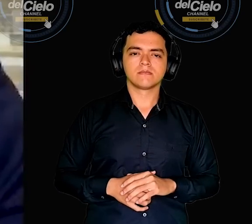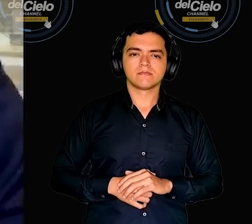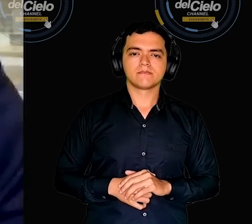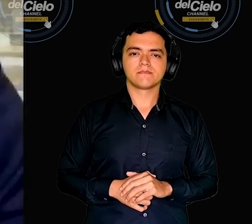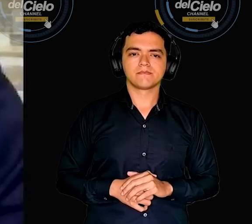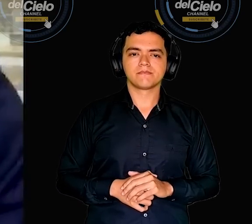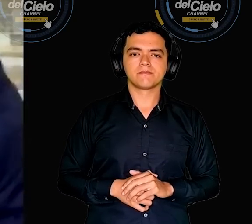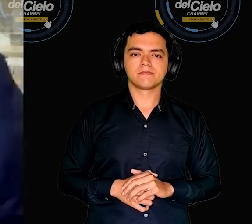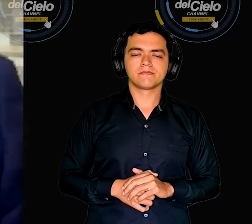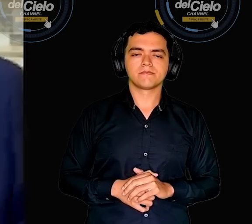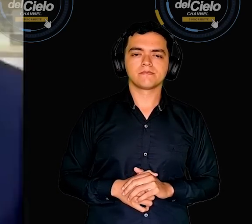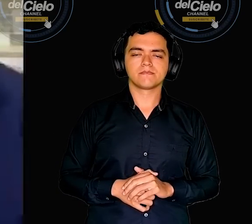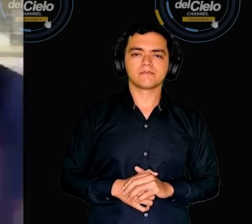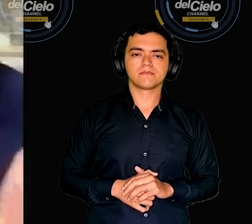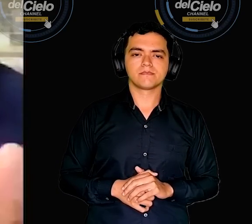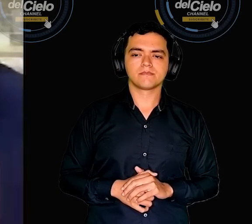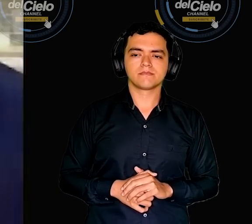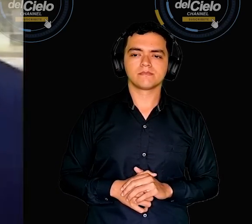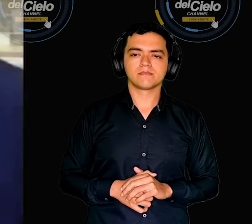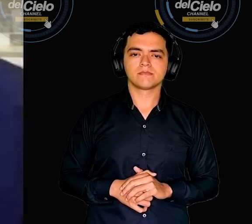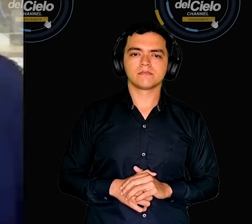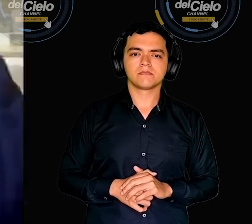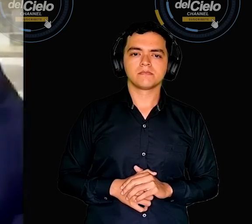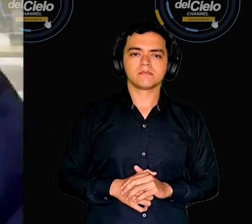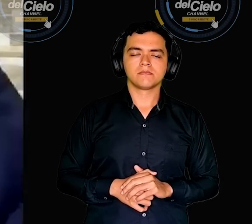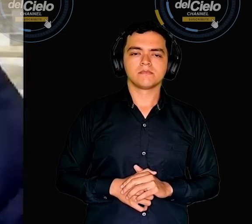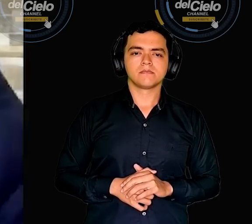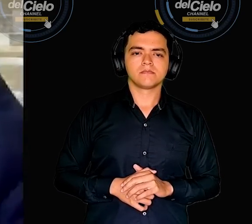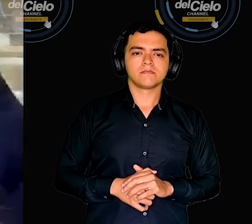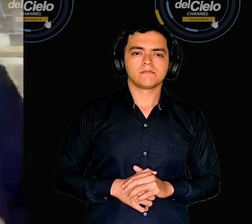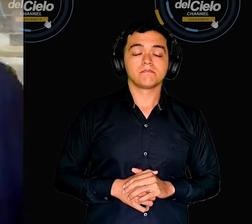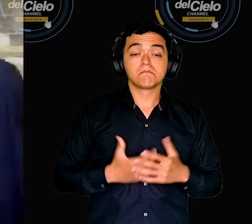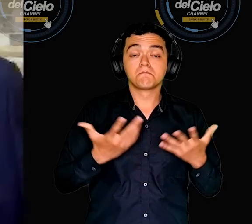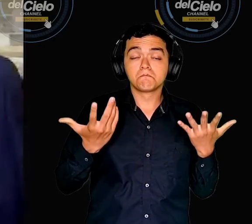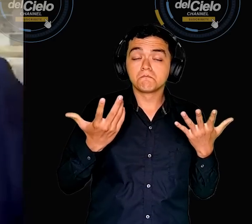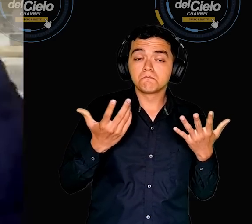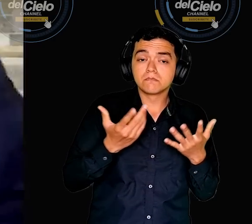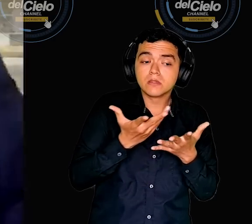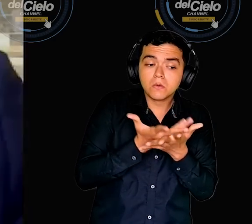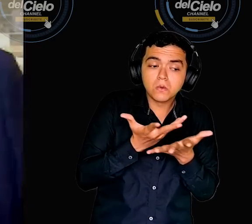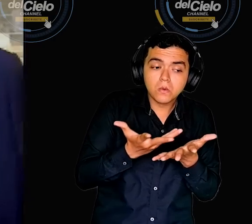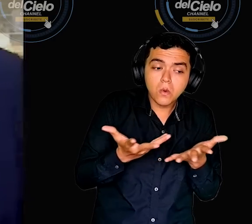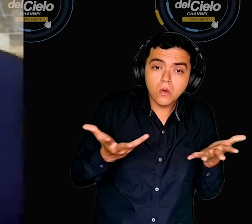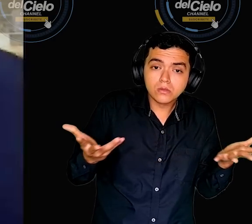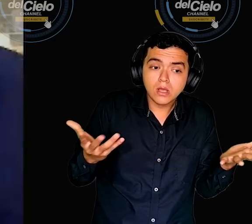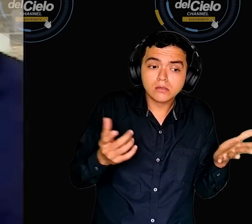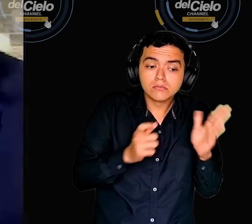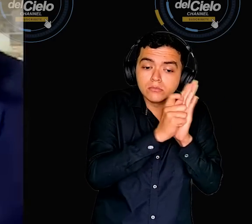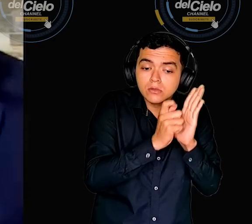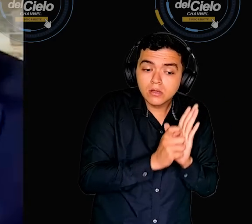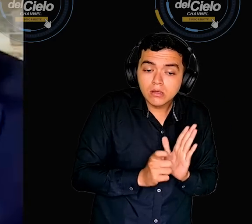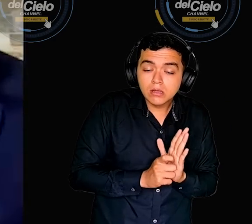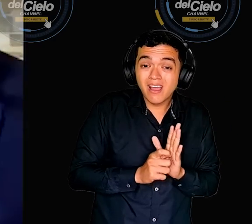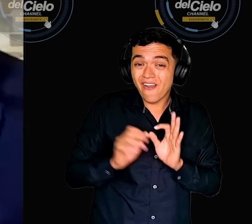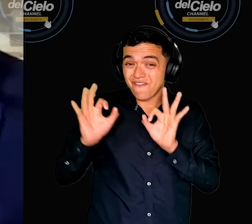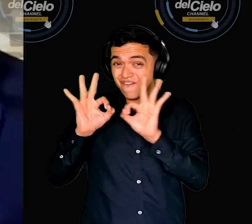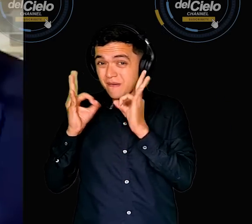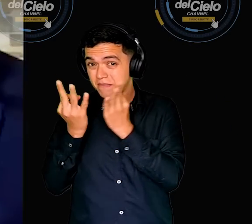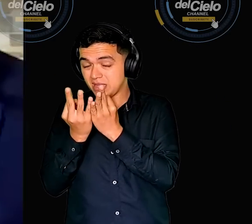o intrascendente a la paz y a la armonía entre las personas, sino que al contrario, le pone una etiqueta